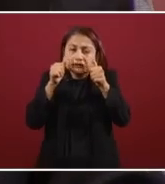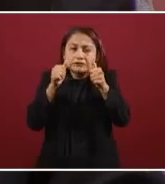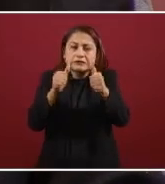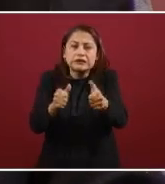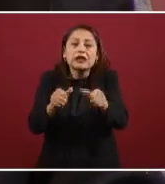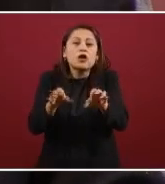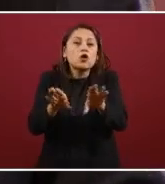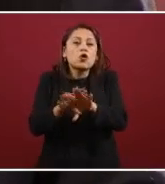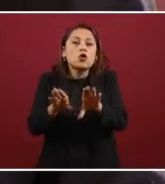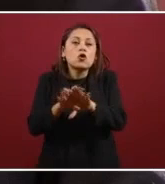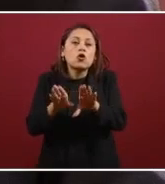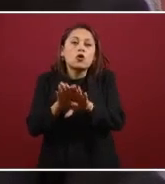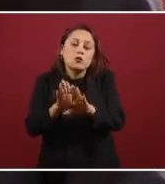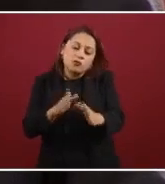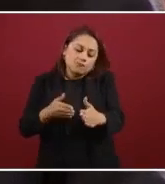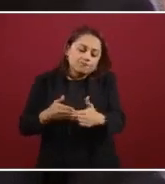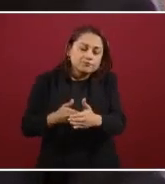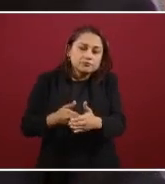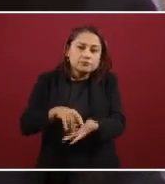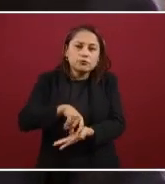frenando, deteniendo el consumo,